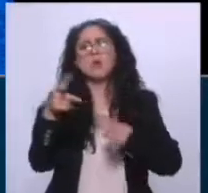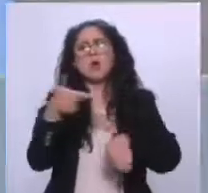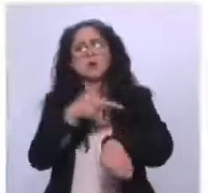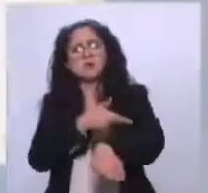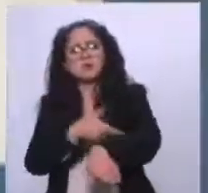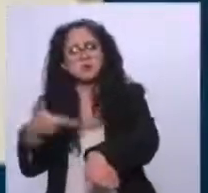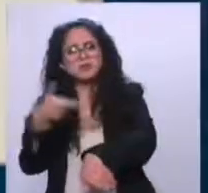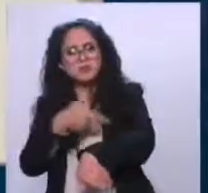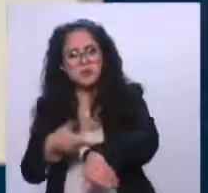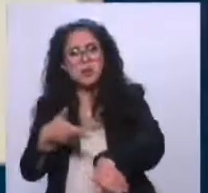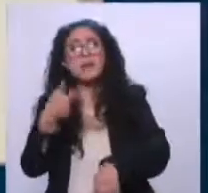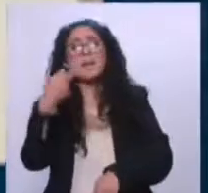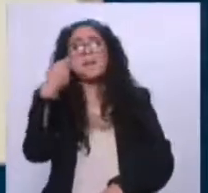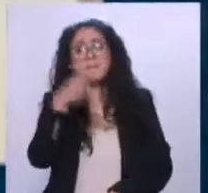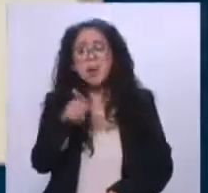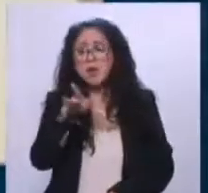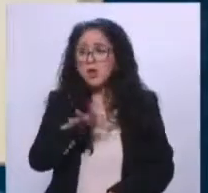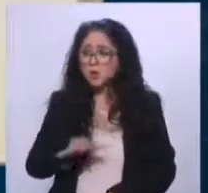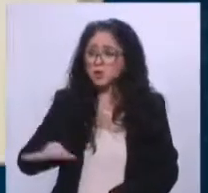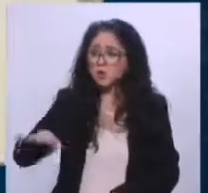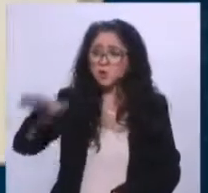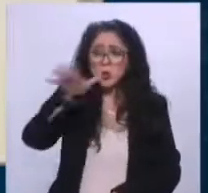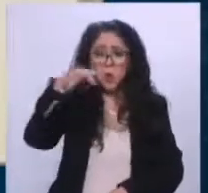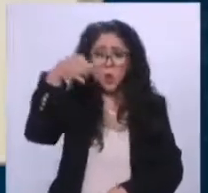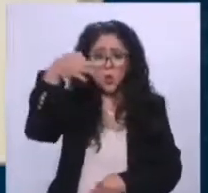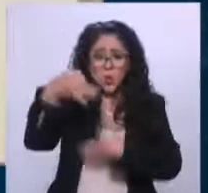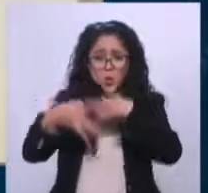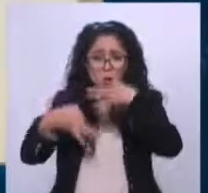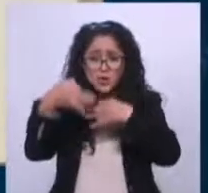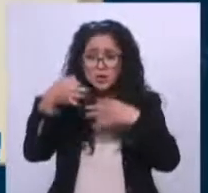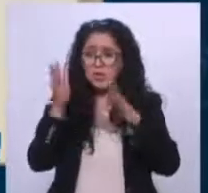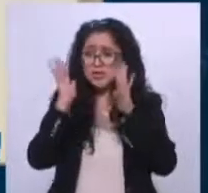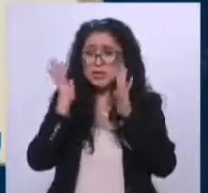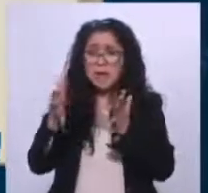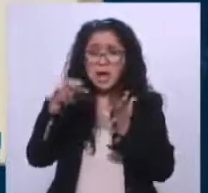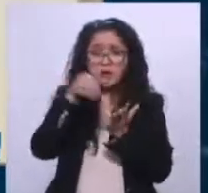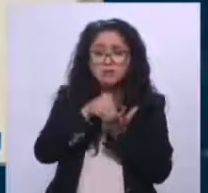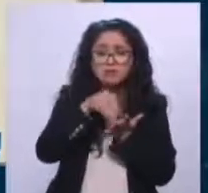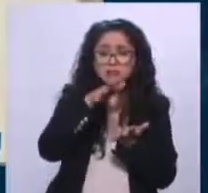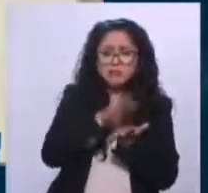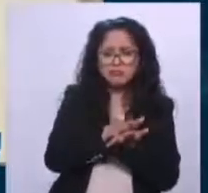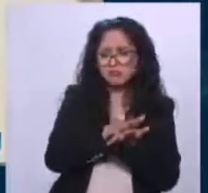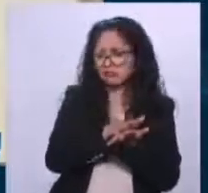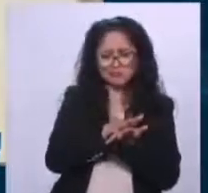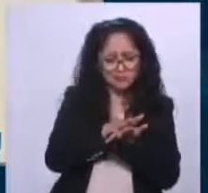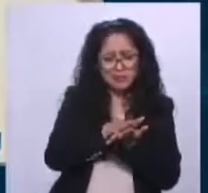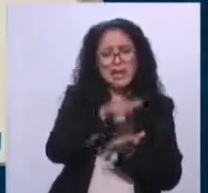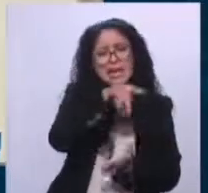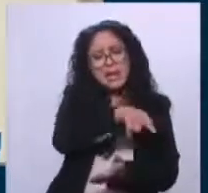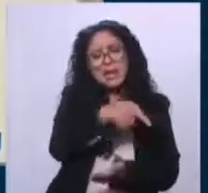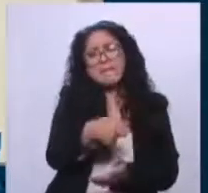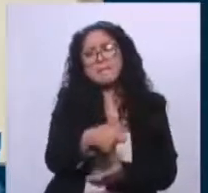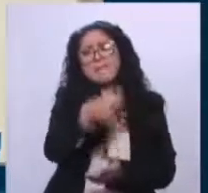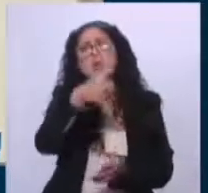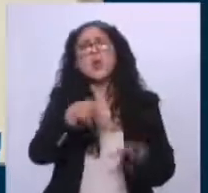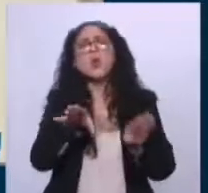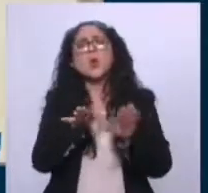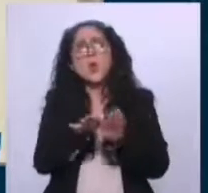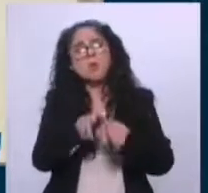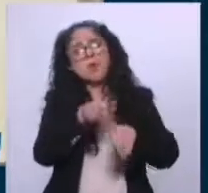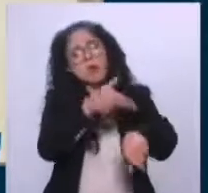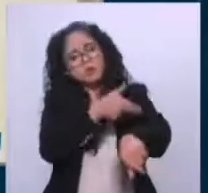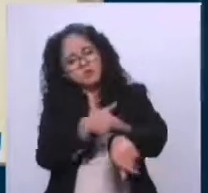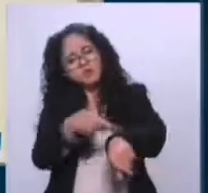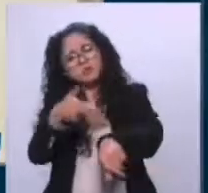Contempla como excepción que todos los juicios lleguen a una sentencia, es decir, también prioriza que pueda haber otra forma de solución alterna